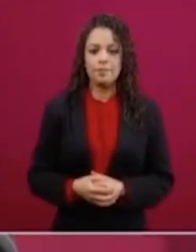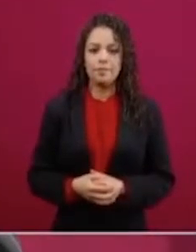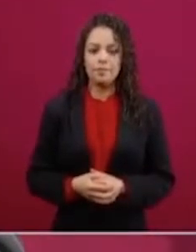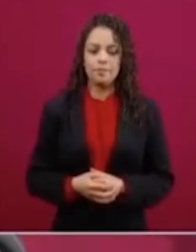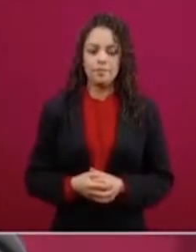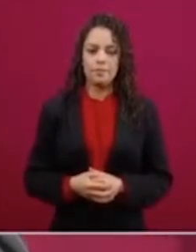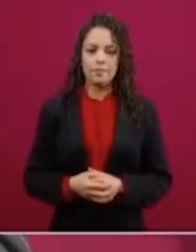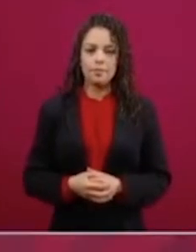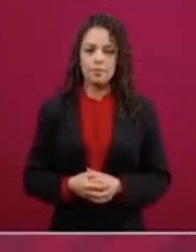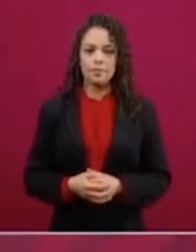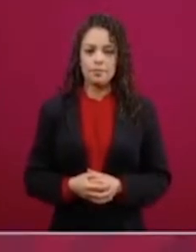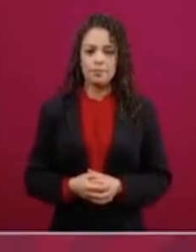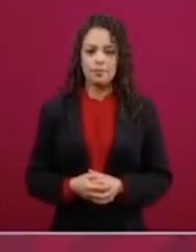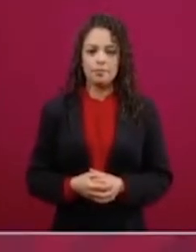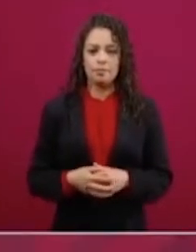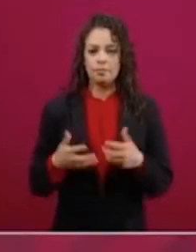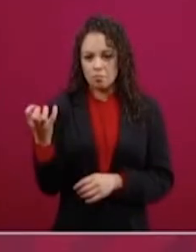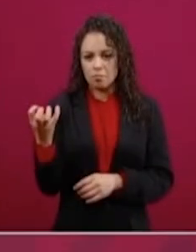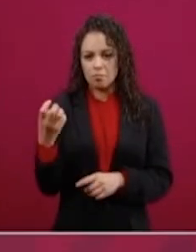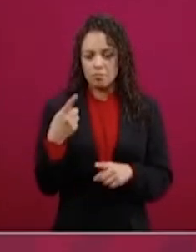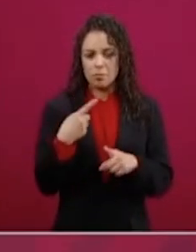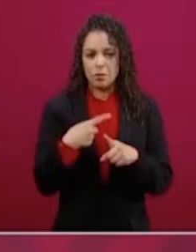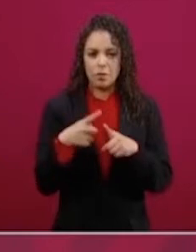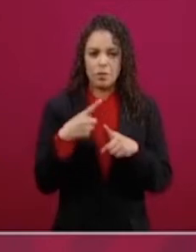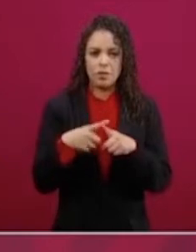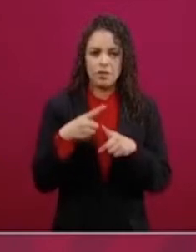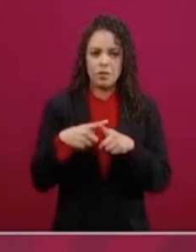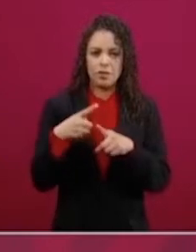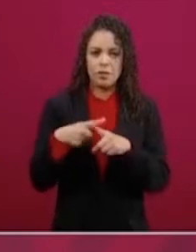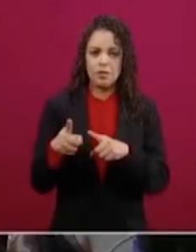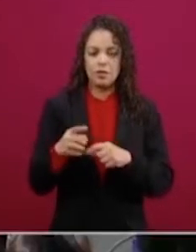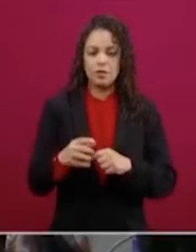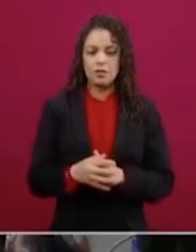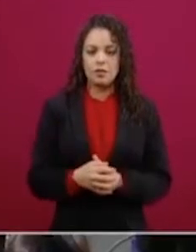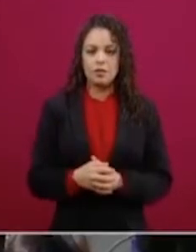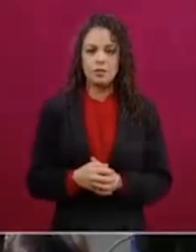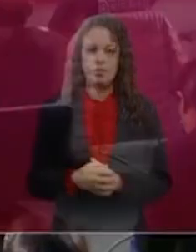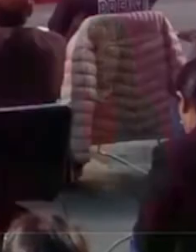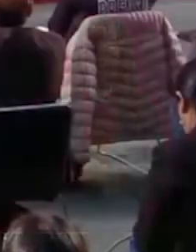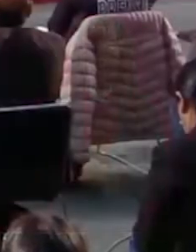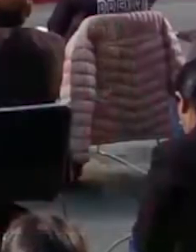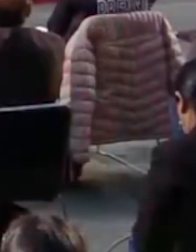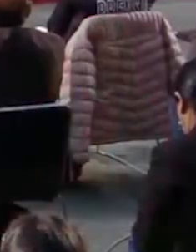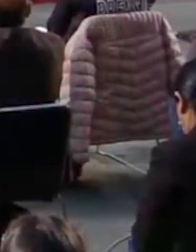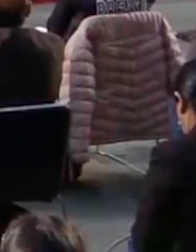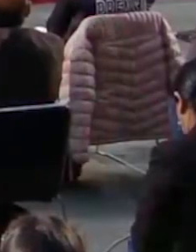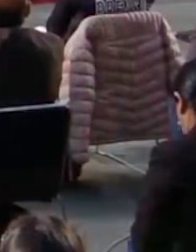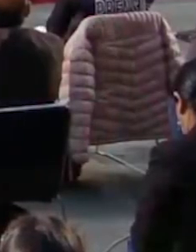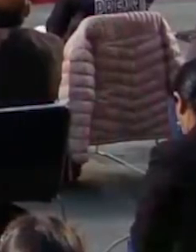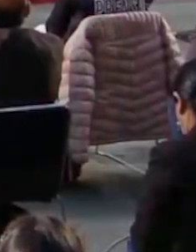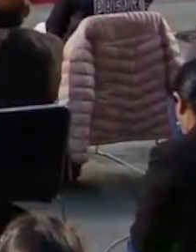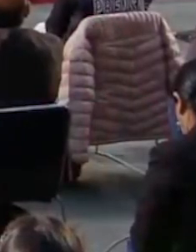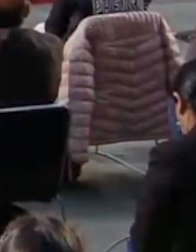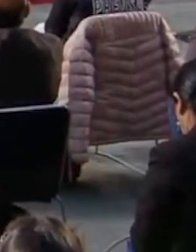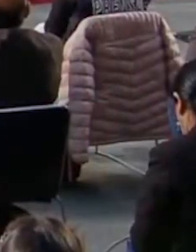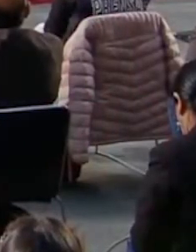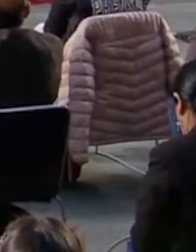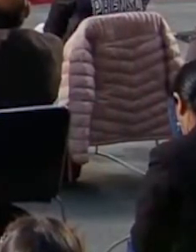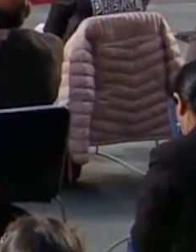400 fideicomisos. Les comentaba yo lo del CONACYT, como 60